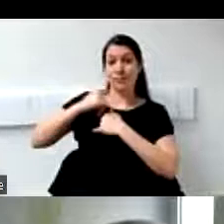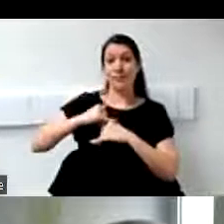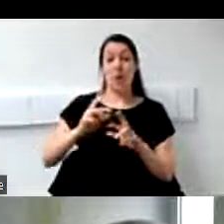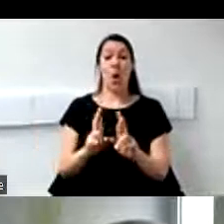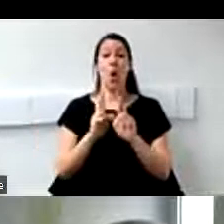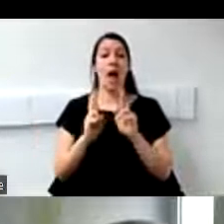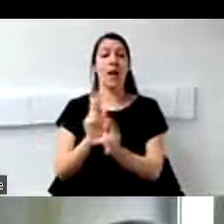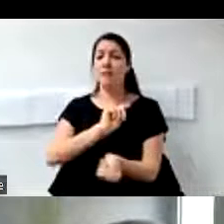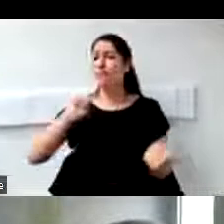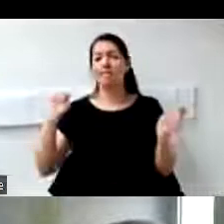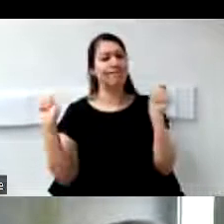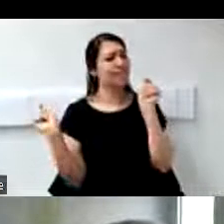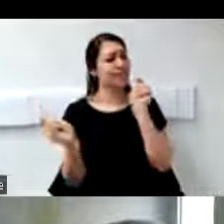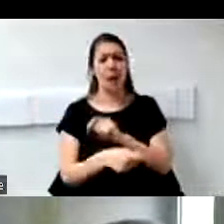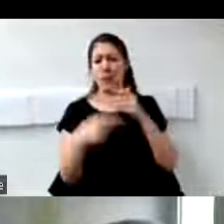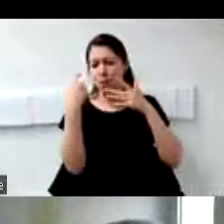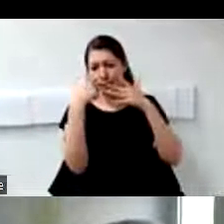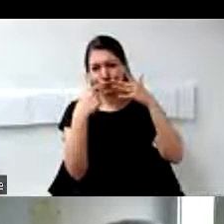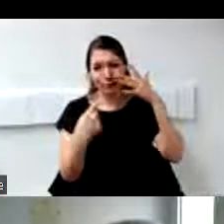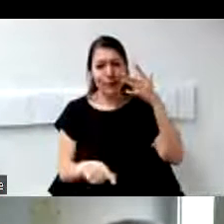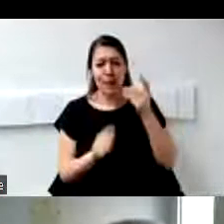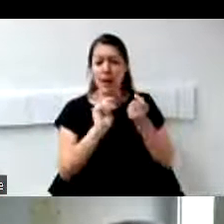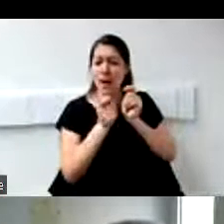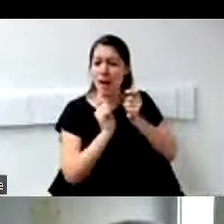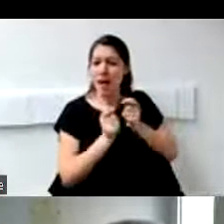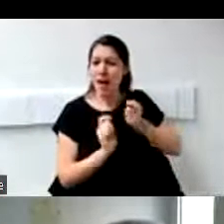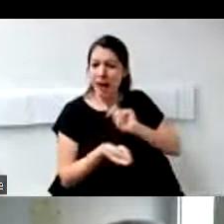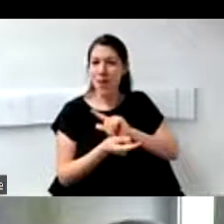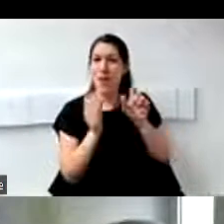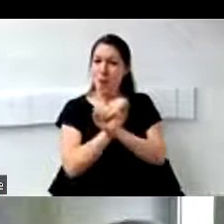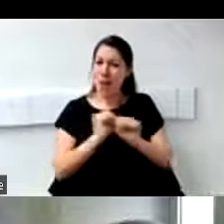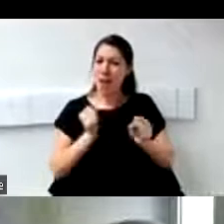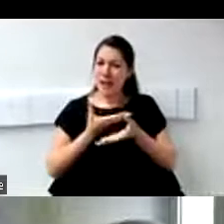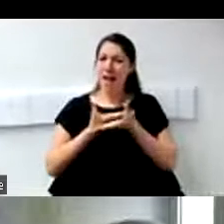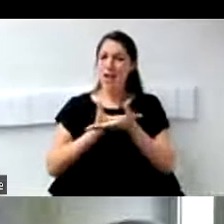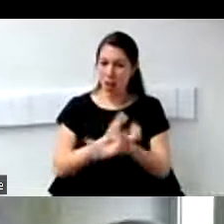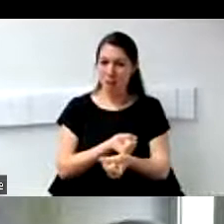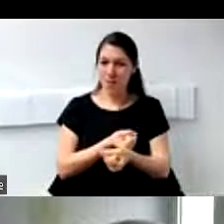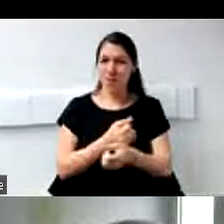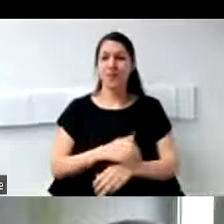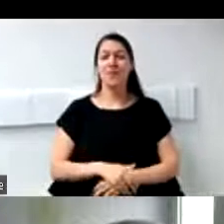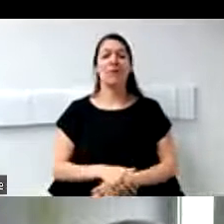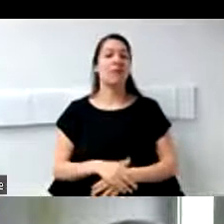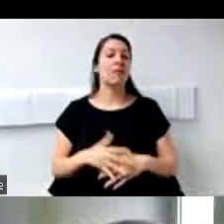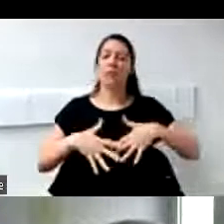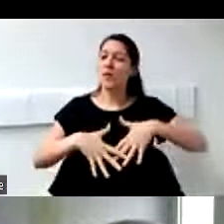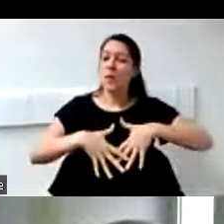son muy grandes, pero que pueden ayudar mucho. Bien. Todo cambio que se